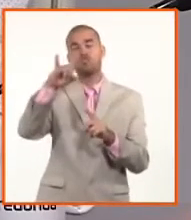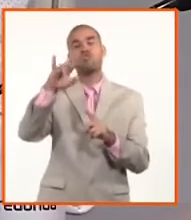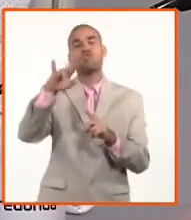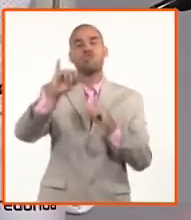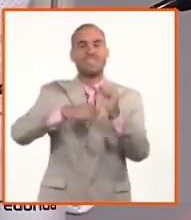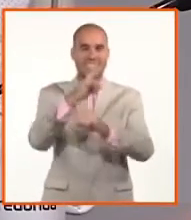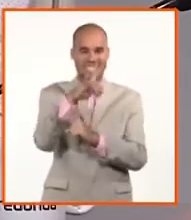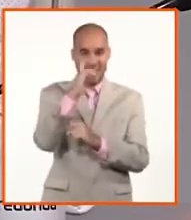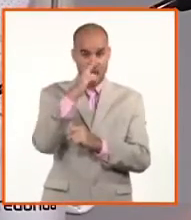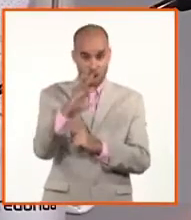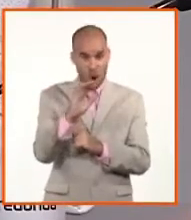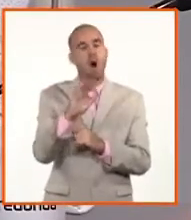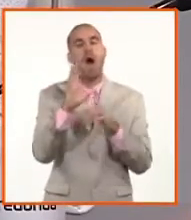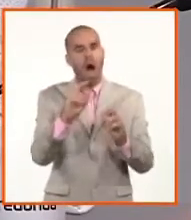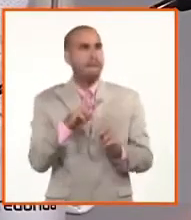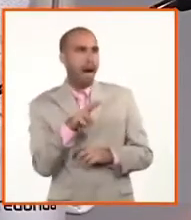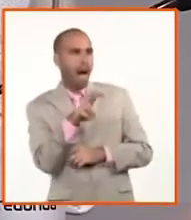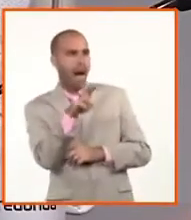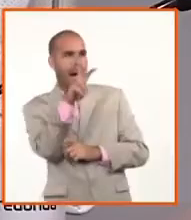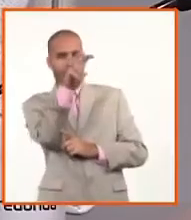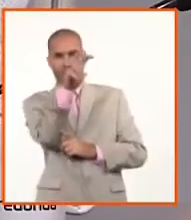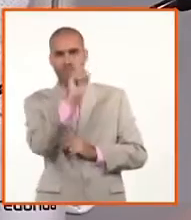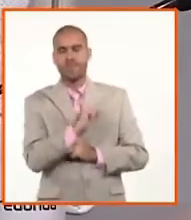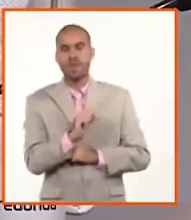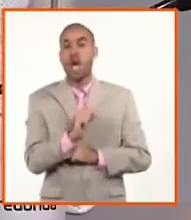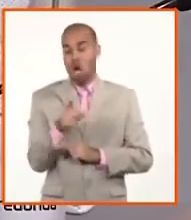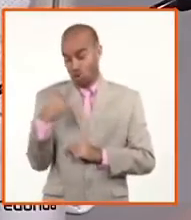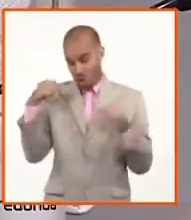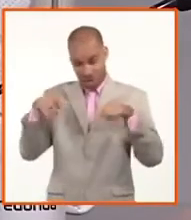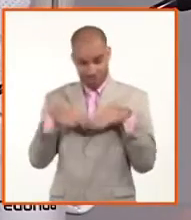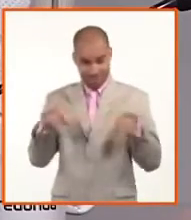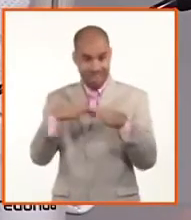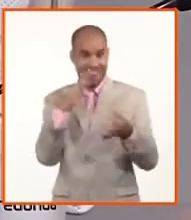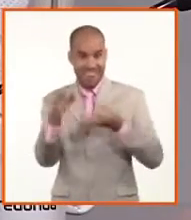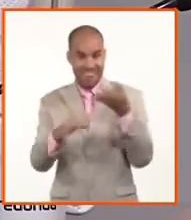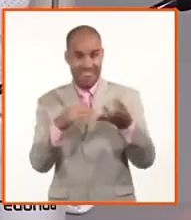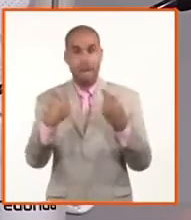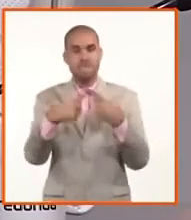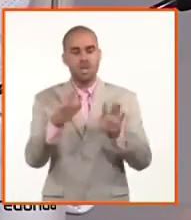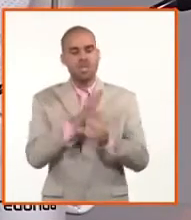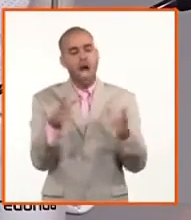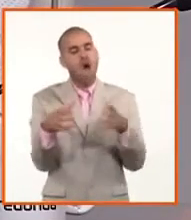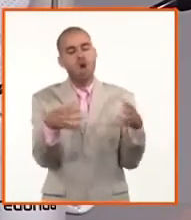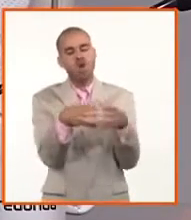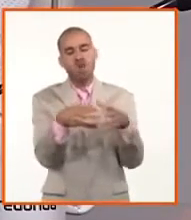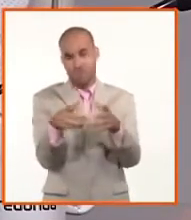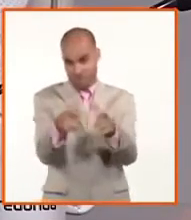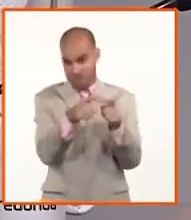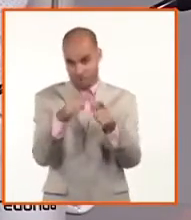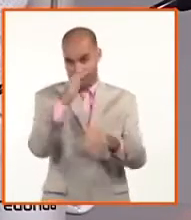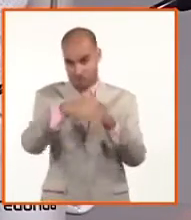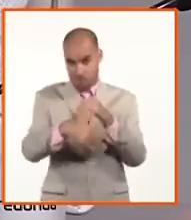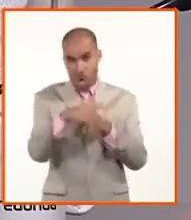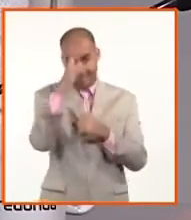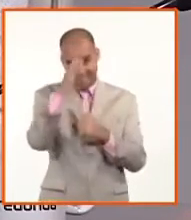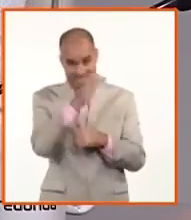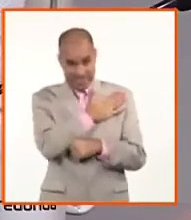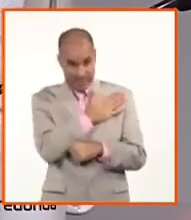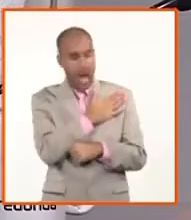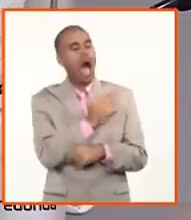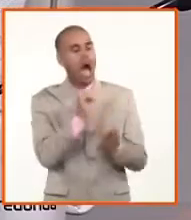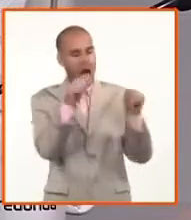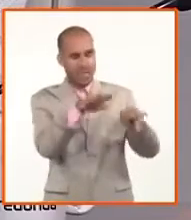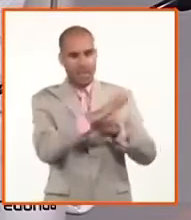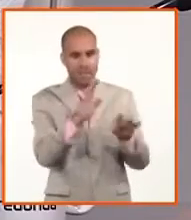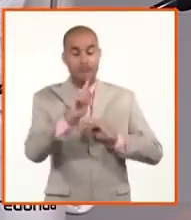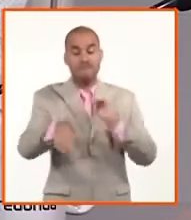un grupo de jóvenes de la Asociación Hermanos Saiz, de escritores, de artistas, de intelectuales, en la falda de la loma, para mañana,